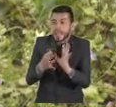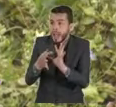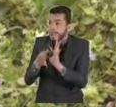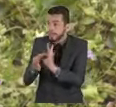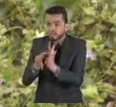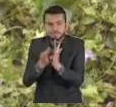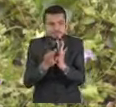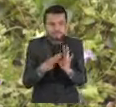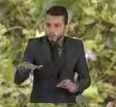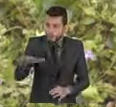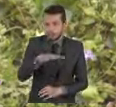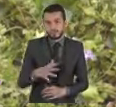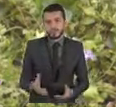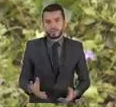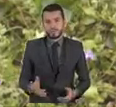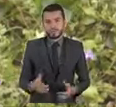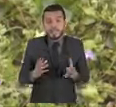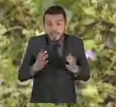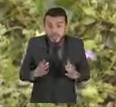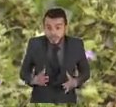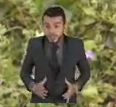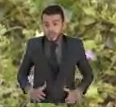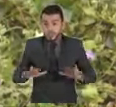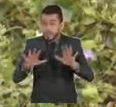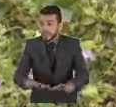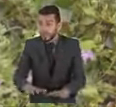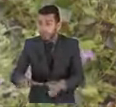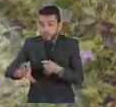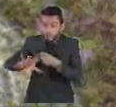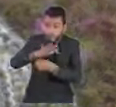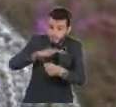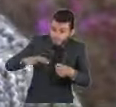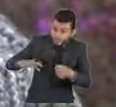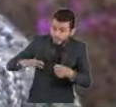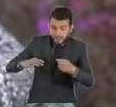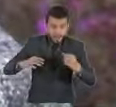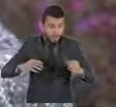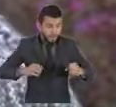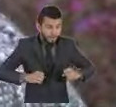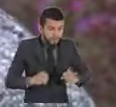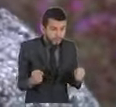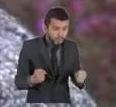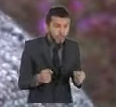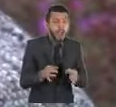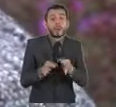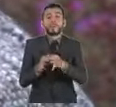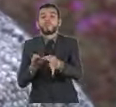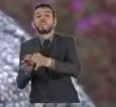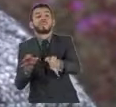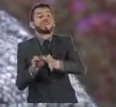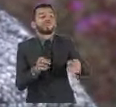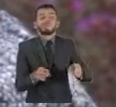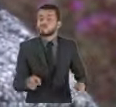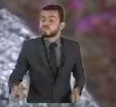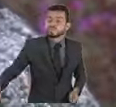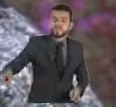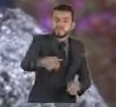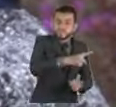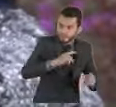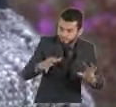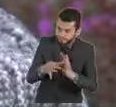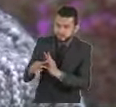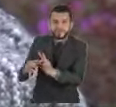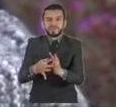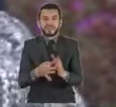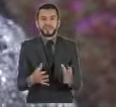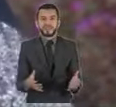ciudadanos son los ciudadanos del área rural de Cundinamarca como los de las áreas urbanas de Cundinamarca y Bogotá. Y que